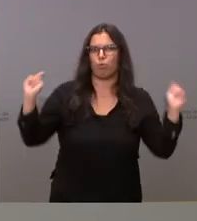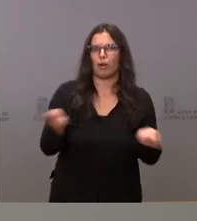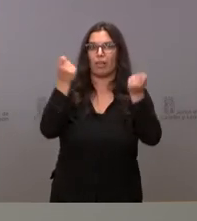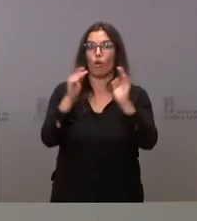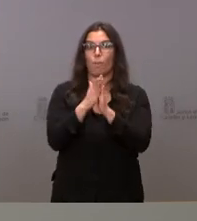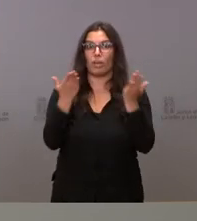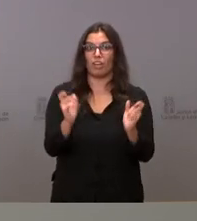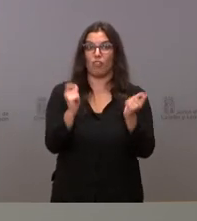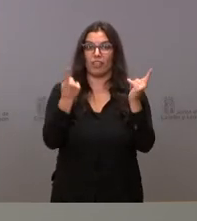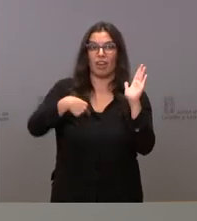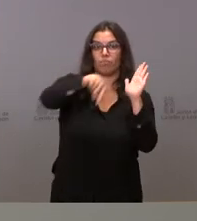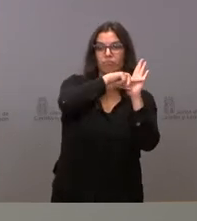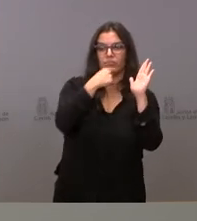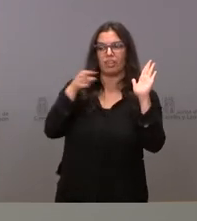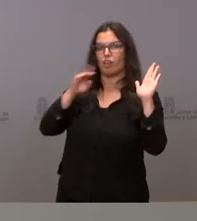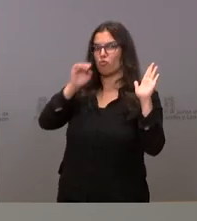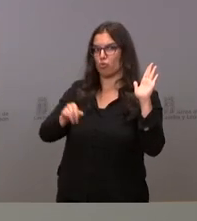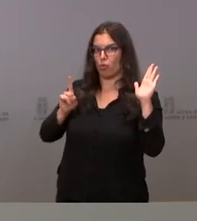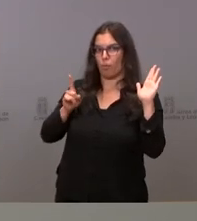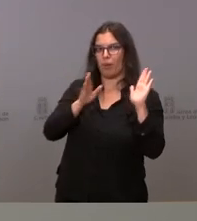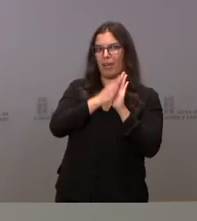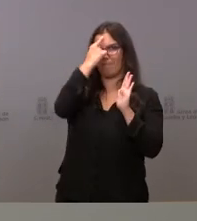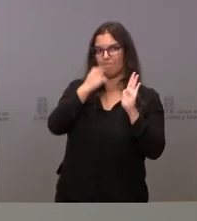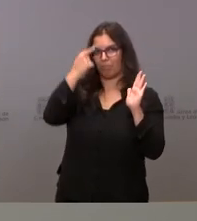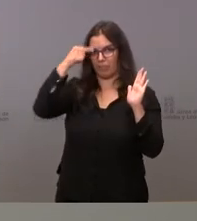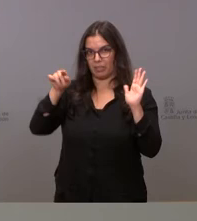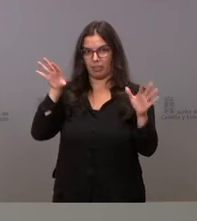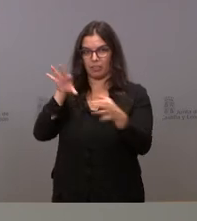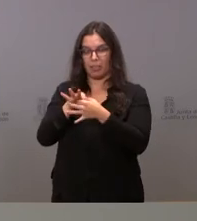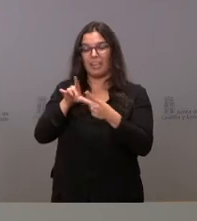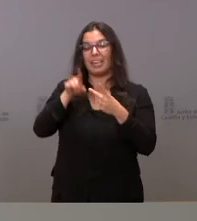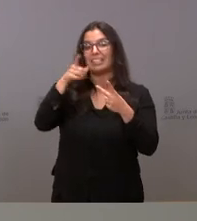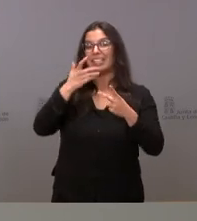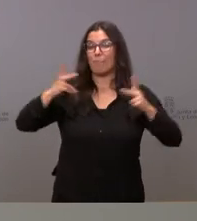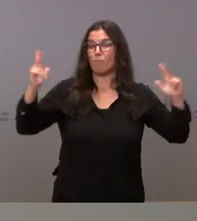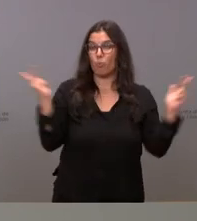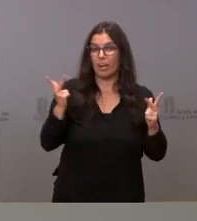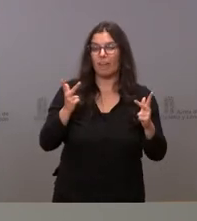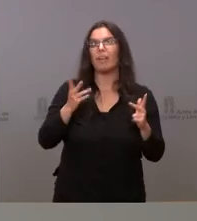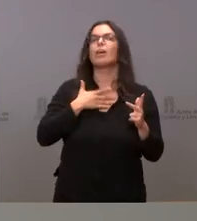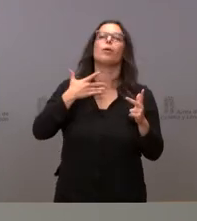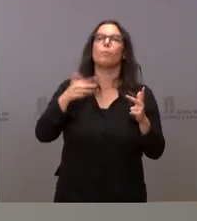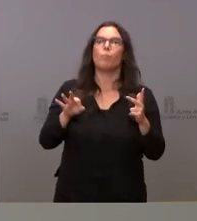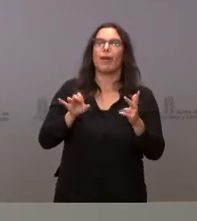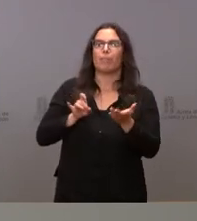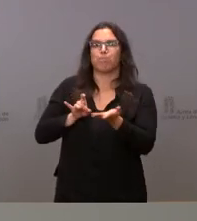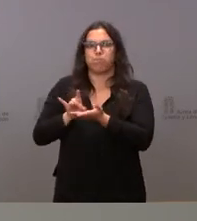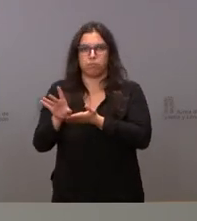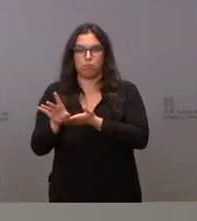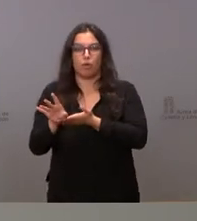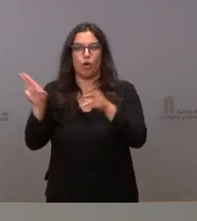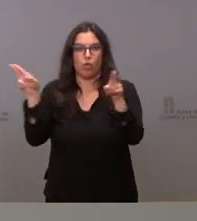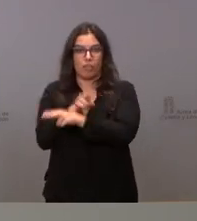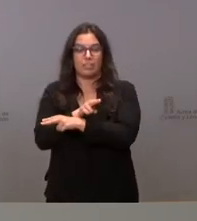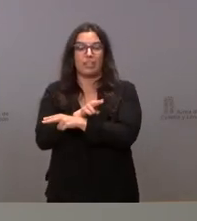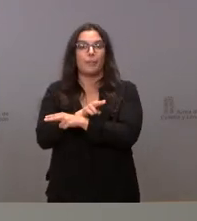boletín oficial que corresponda y en el caso de las infracciones muy graves, el cese o la destitución, que nunca puede alcanzar obviamente